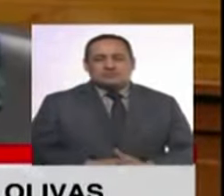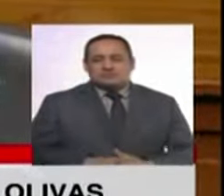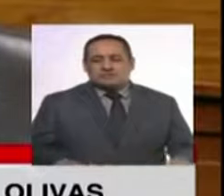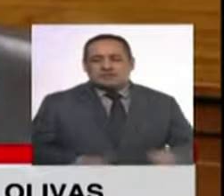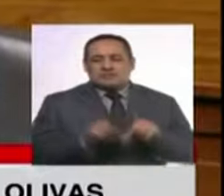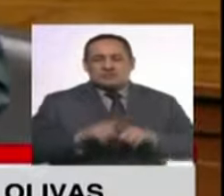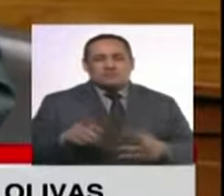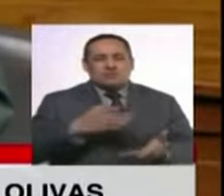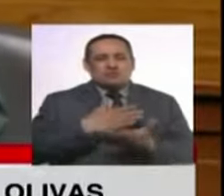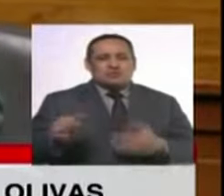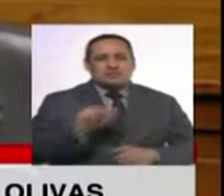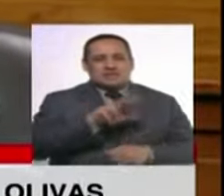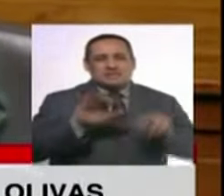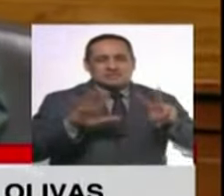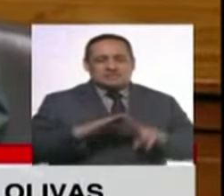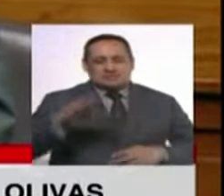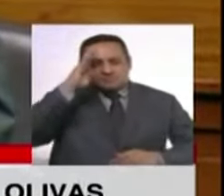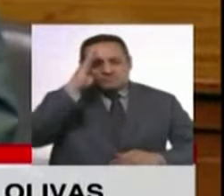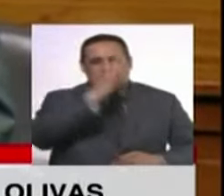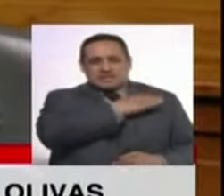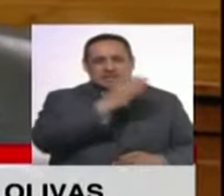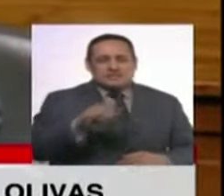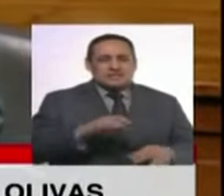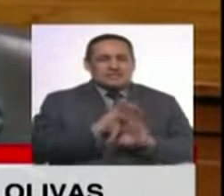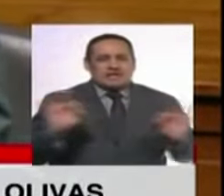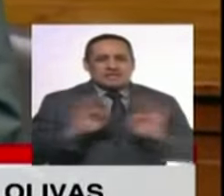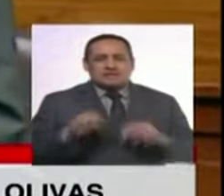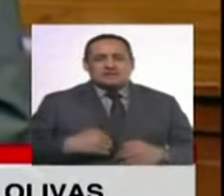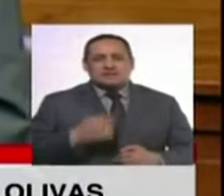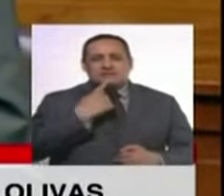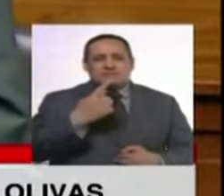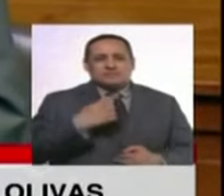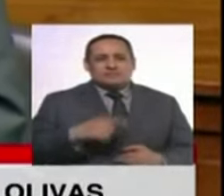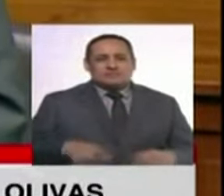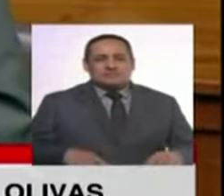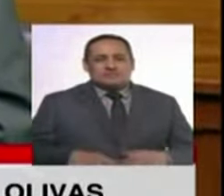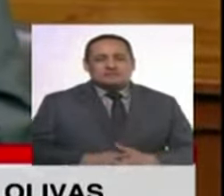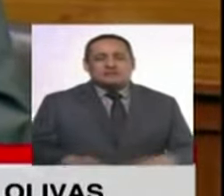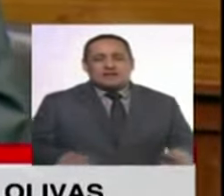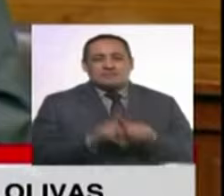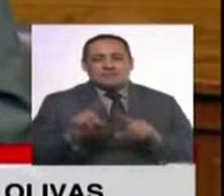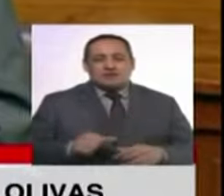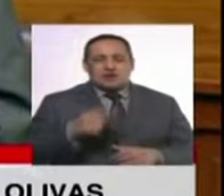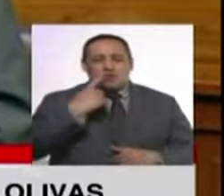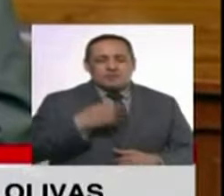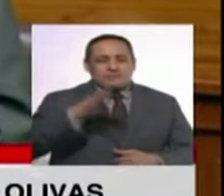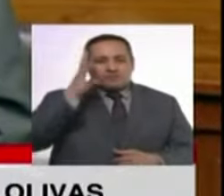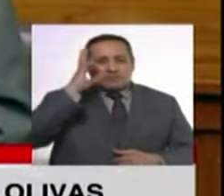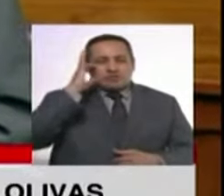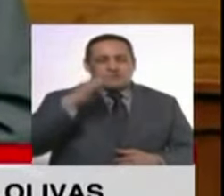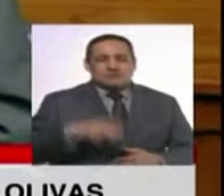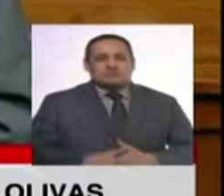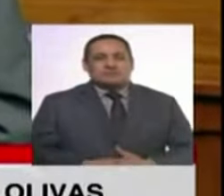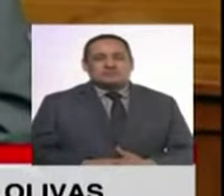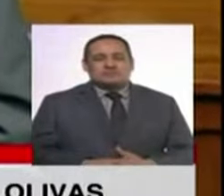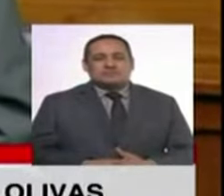de puro a 37 generales y nadie dijo nada Alberto fujimori